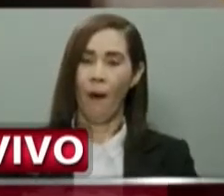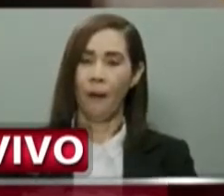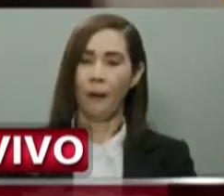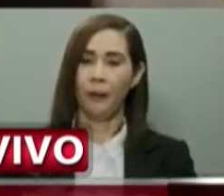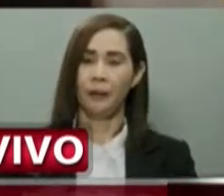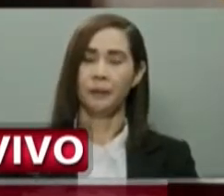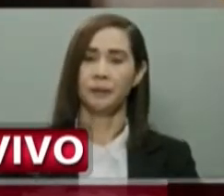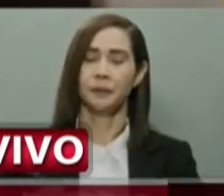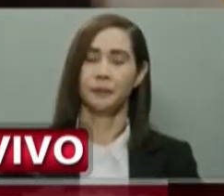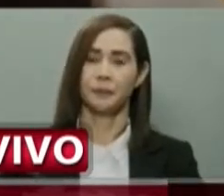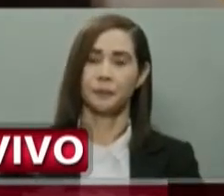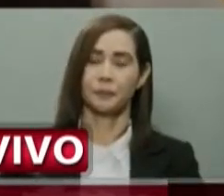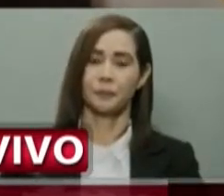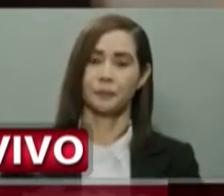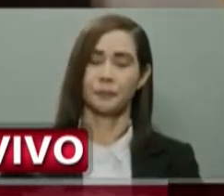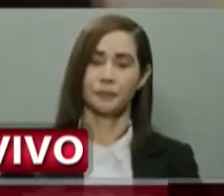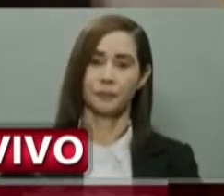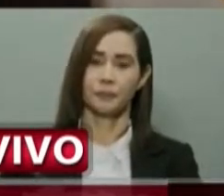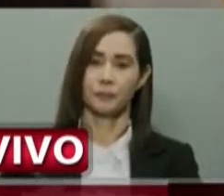que